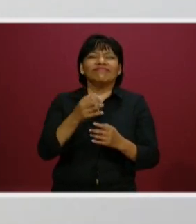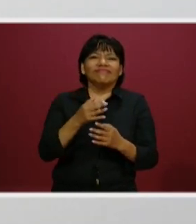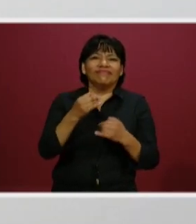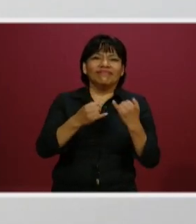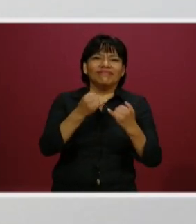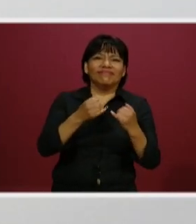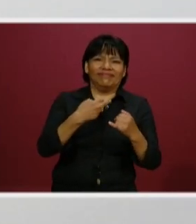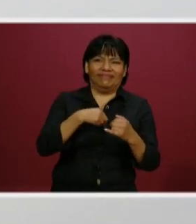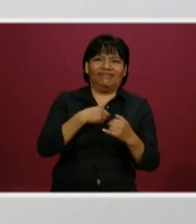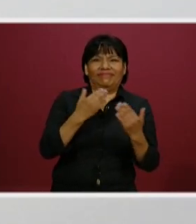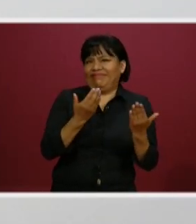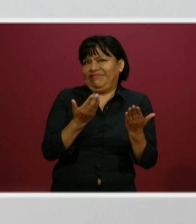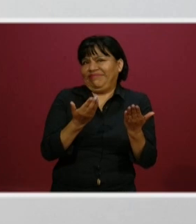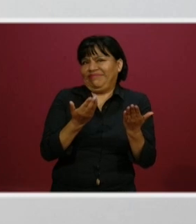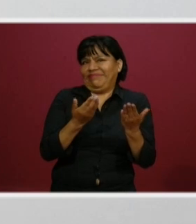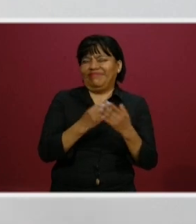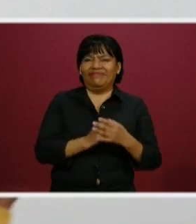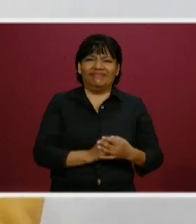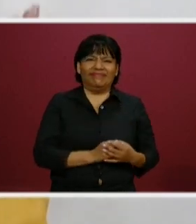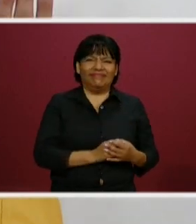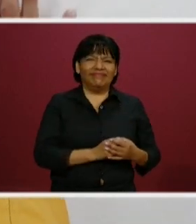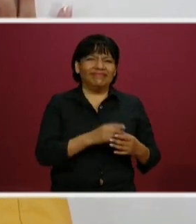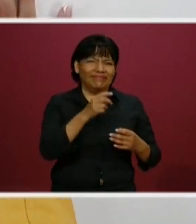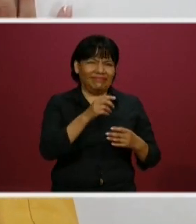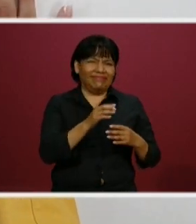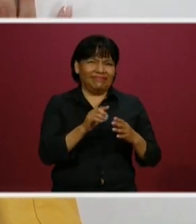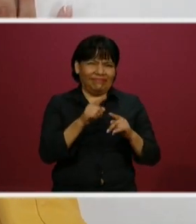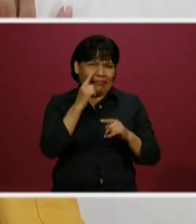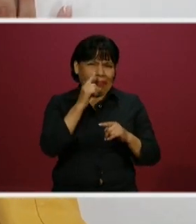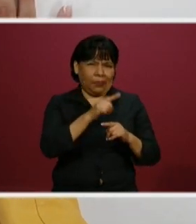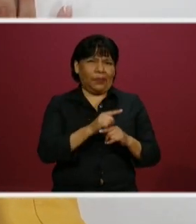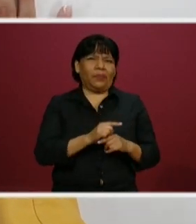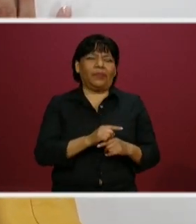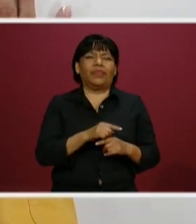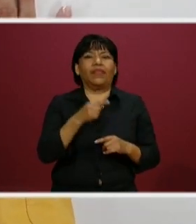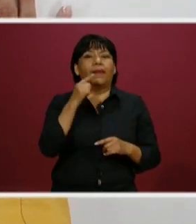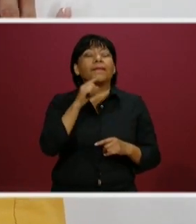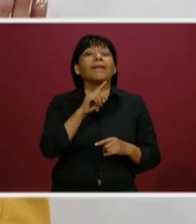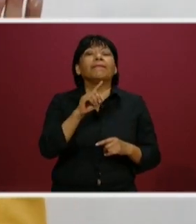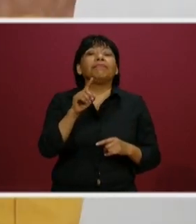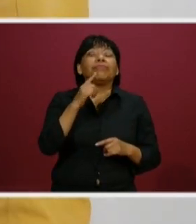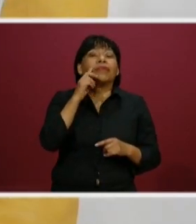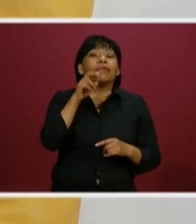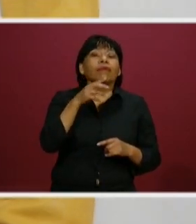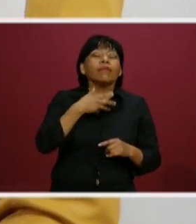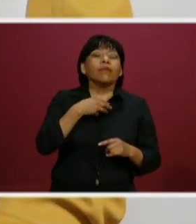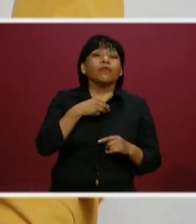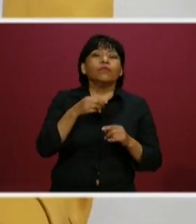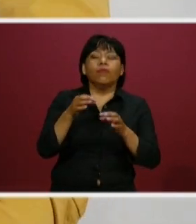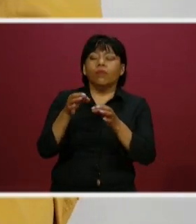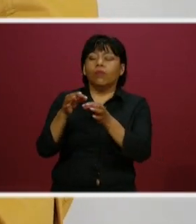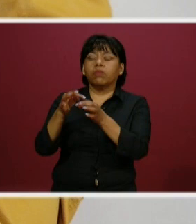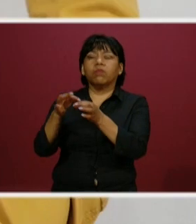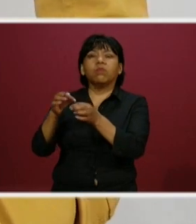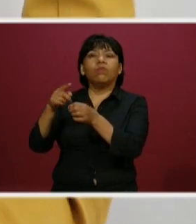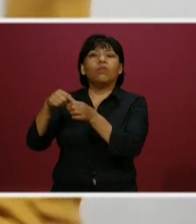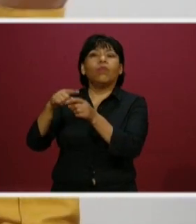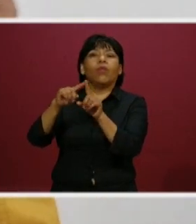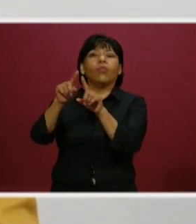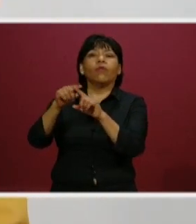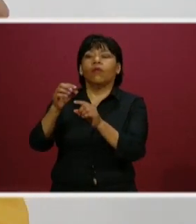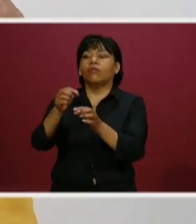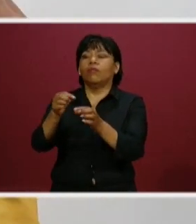nosotros realizamos de este lado de mi lado derecho tenemos unas tapitas de colores si